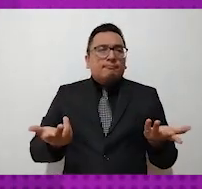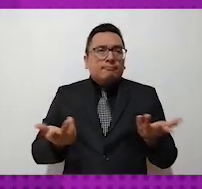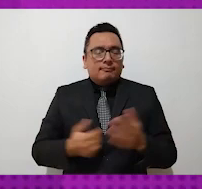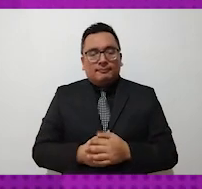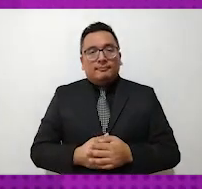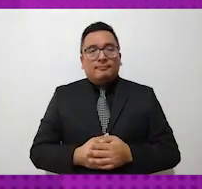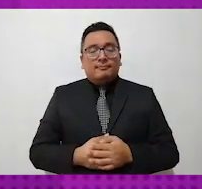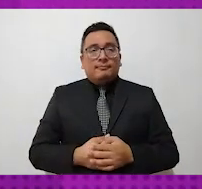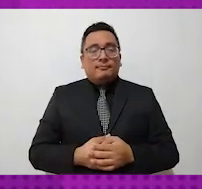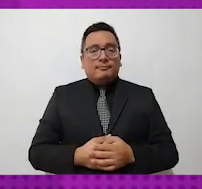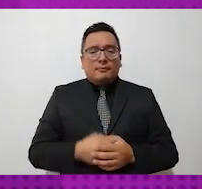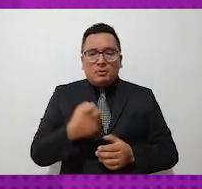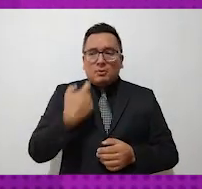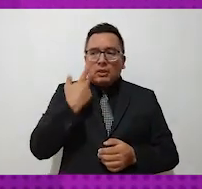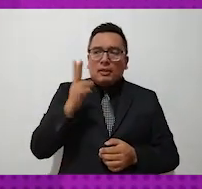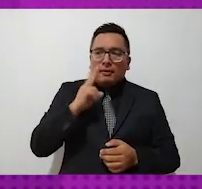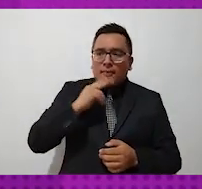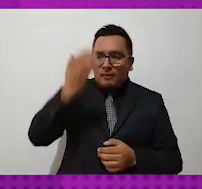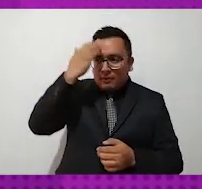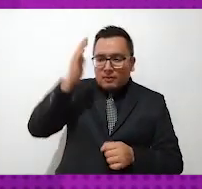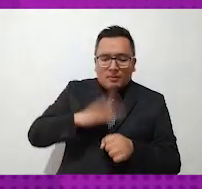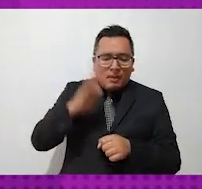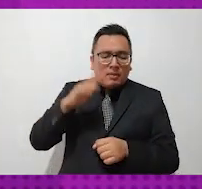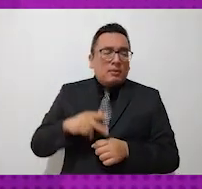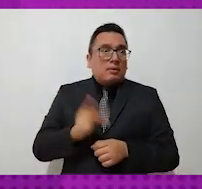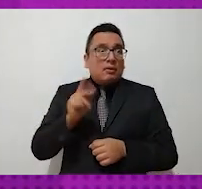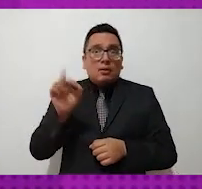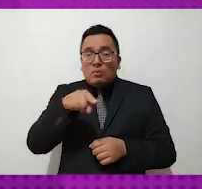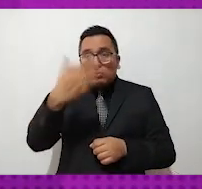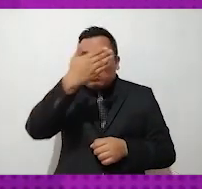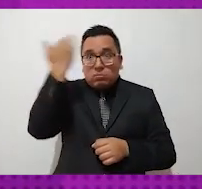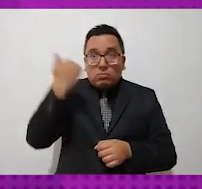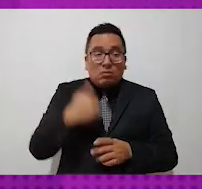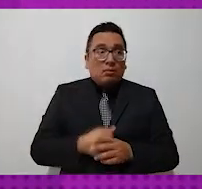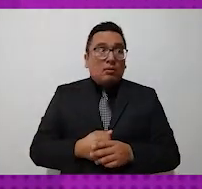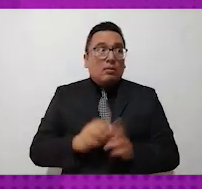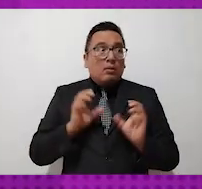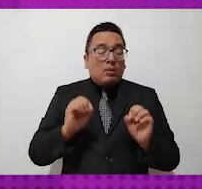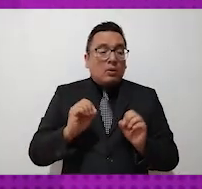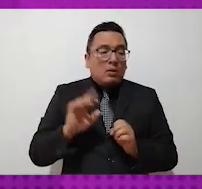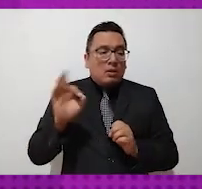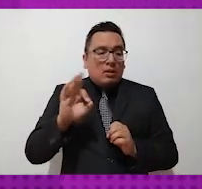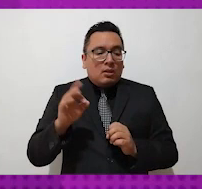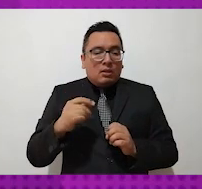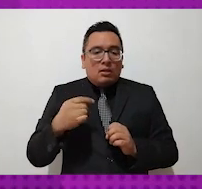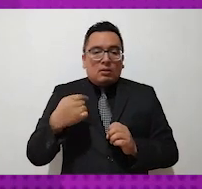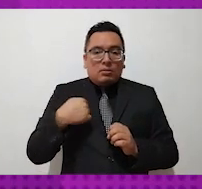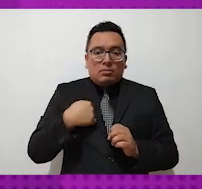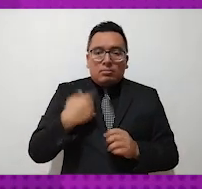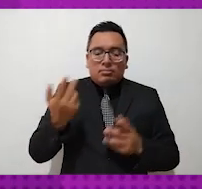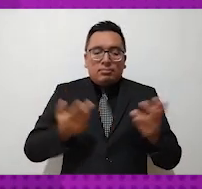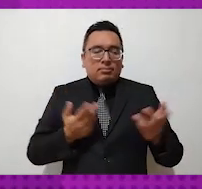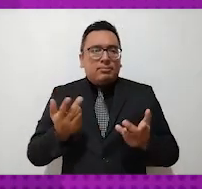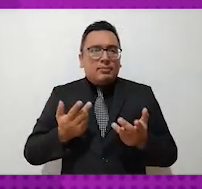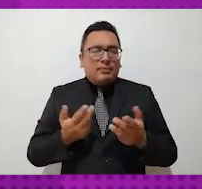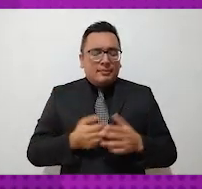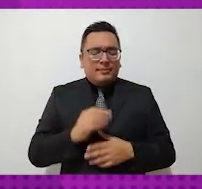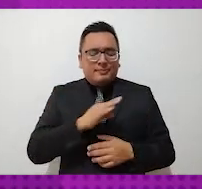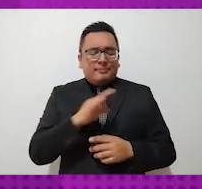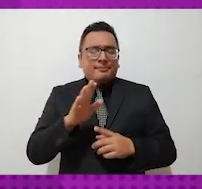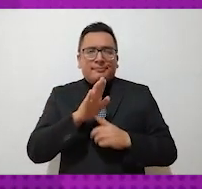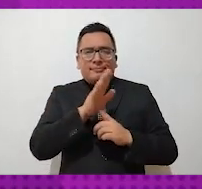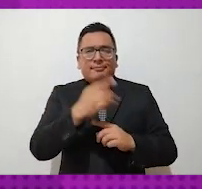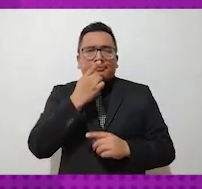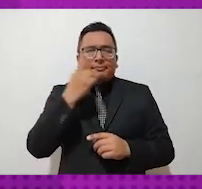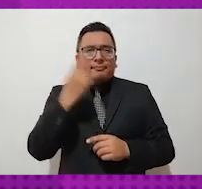que si quieren ahondar en eso, pero si no lo saben y si no quisieran, de cualquier manera se podría